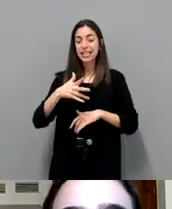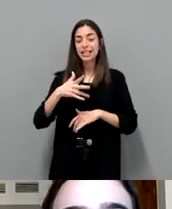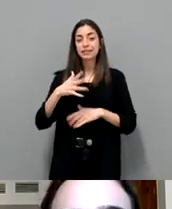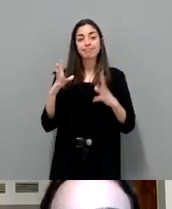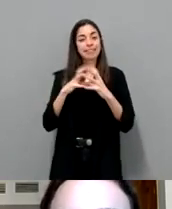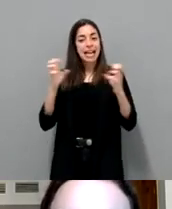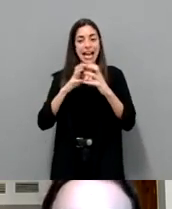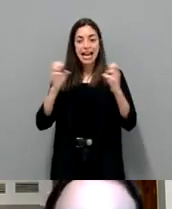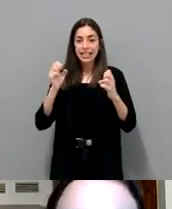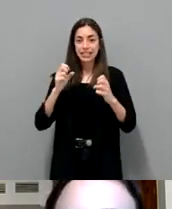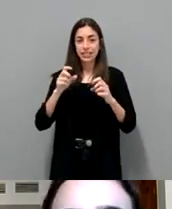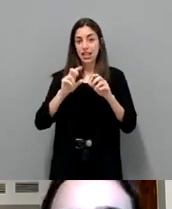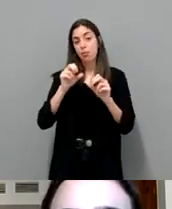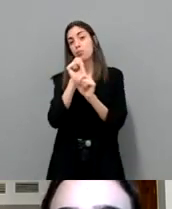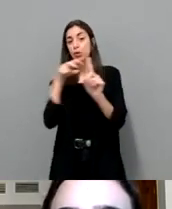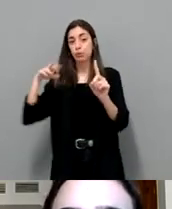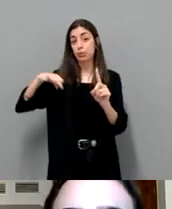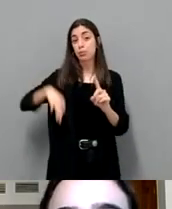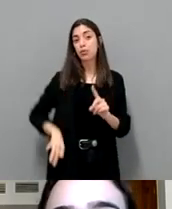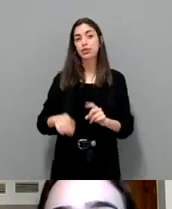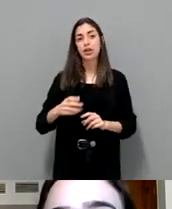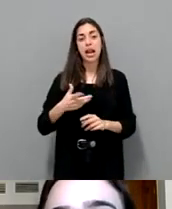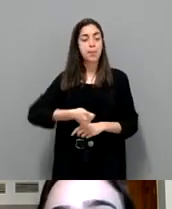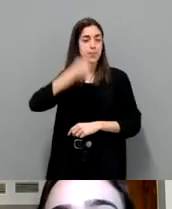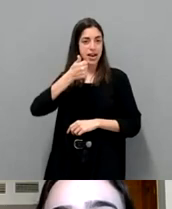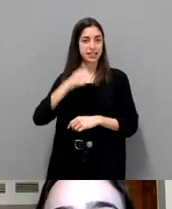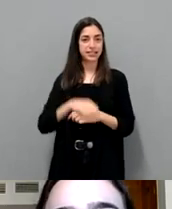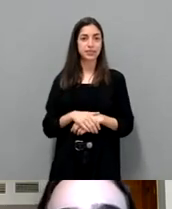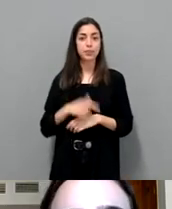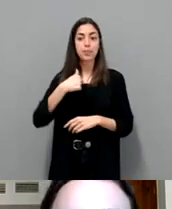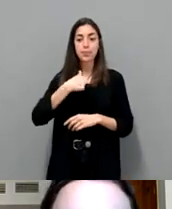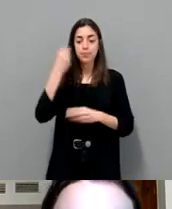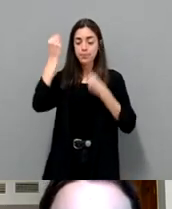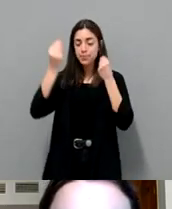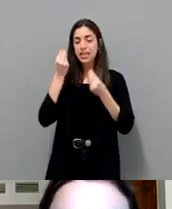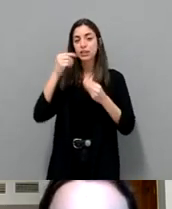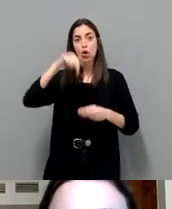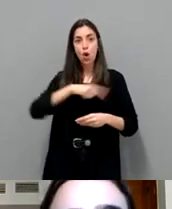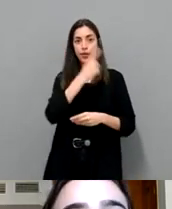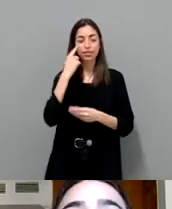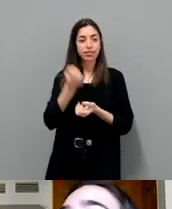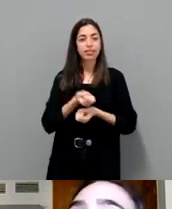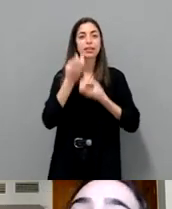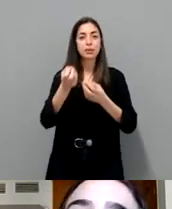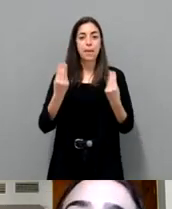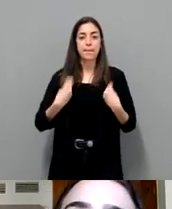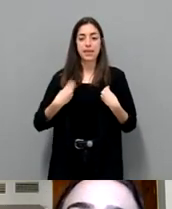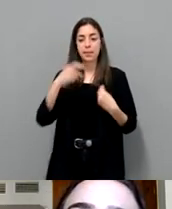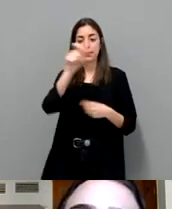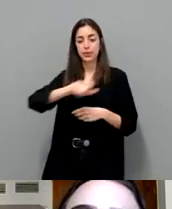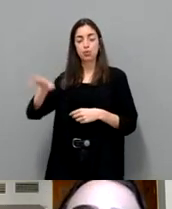me hace. Creo que hoy, con los testimonios de vida de estas 5 mujeres con parálisis